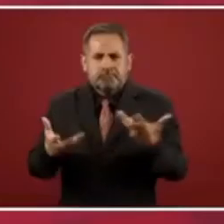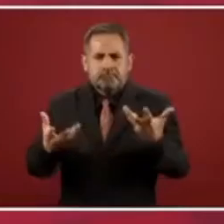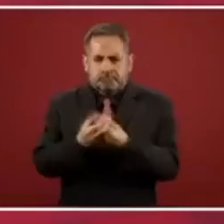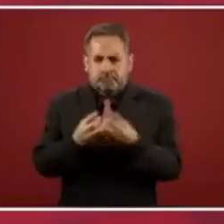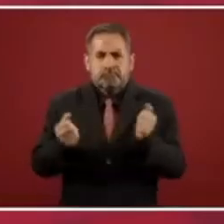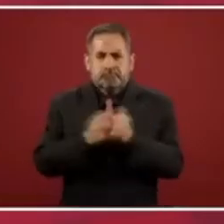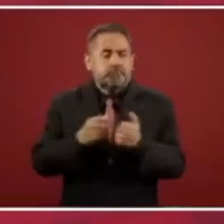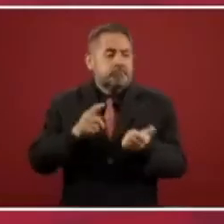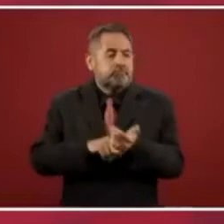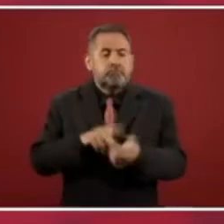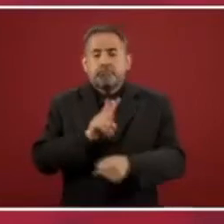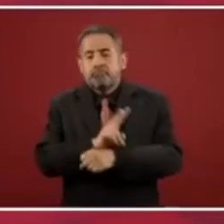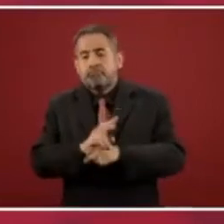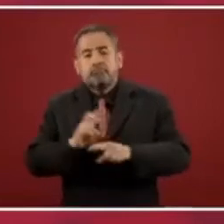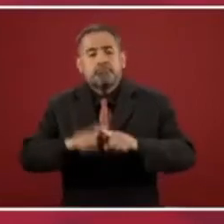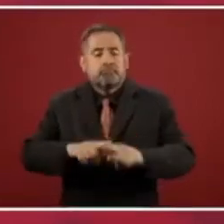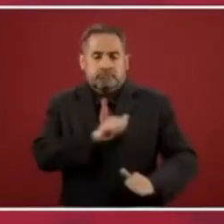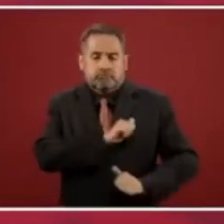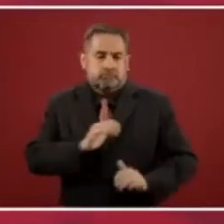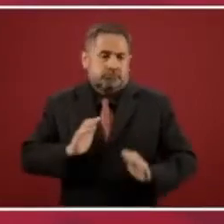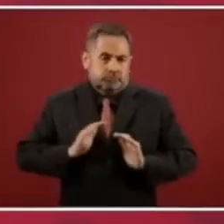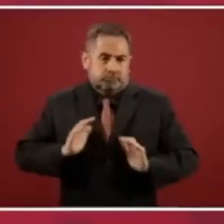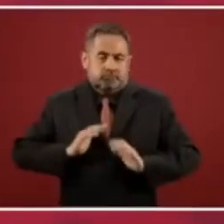con el cuidado del ejército.